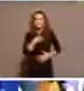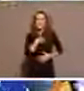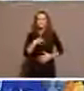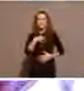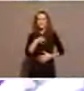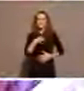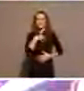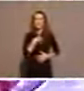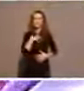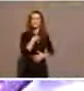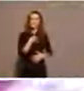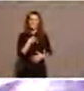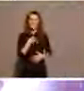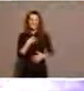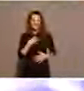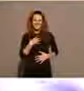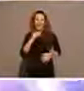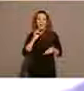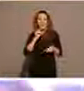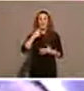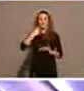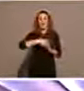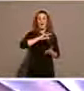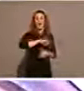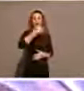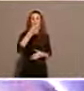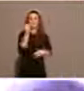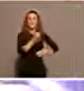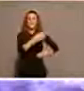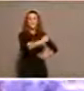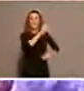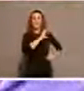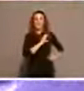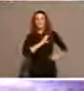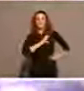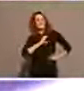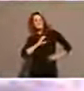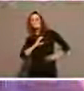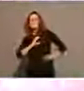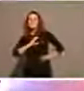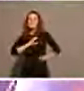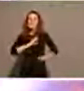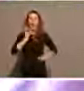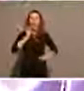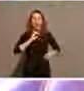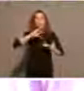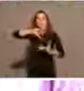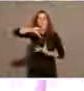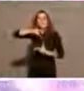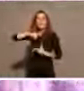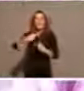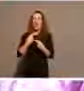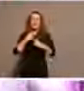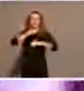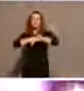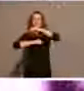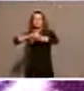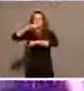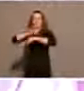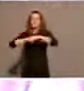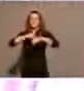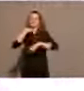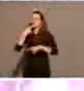funcionario, cobrando paga extra en Navidad. De cajero reponiendo en Meridiano, me exigen que